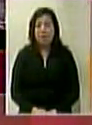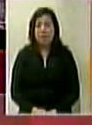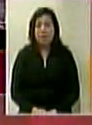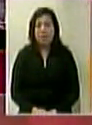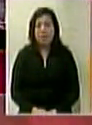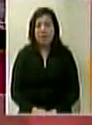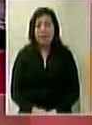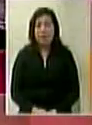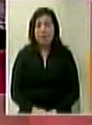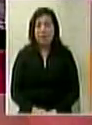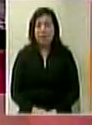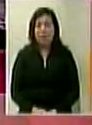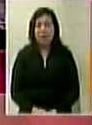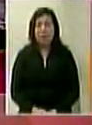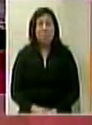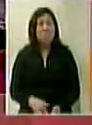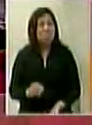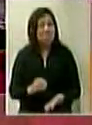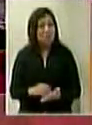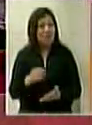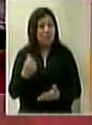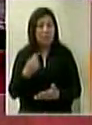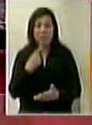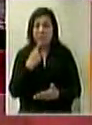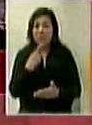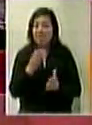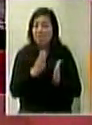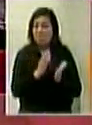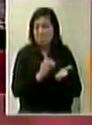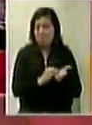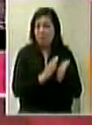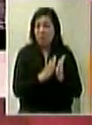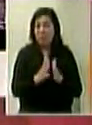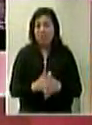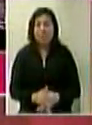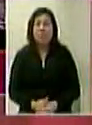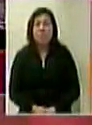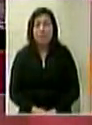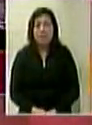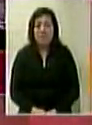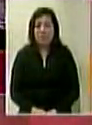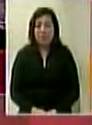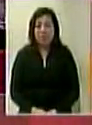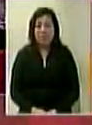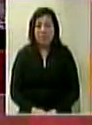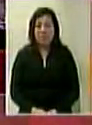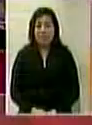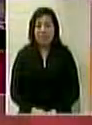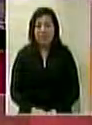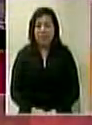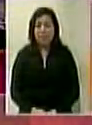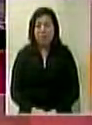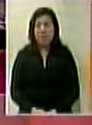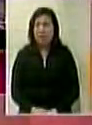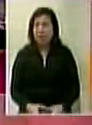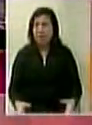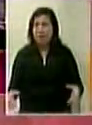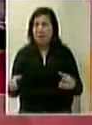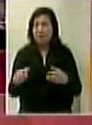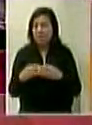mesa directiva, que inmediatamente declaren reorganización la oficina de informática y se forme una